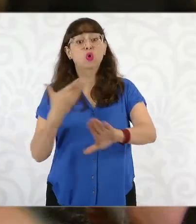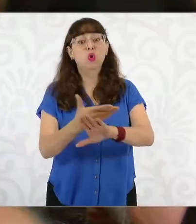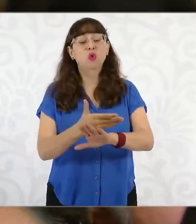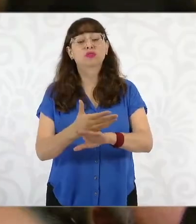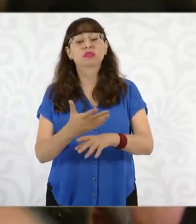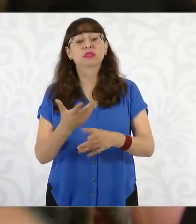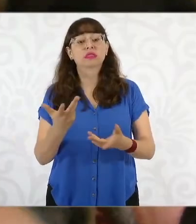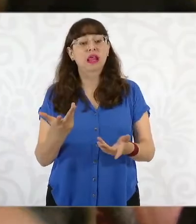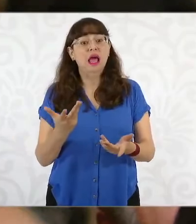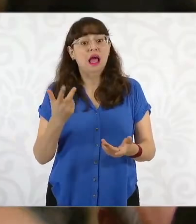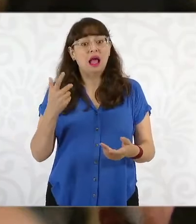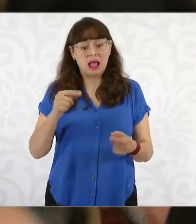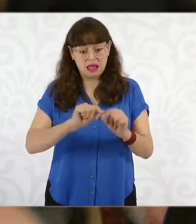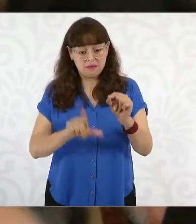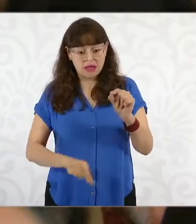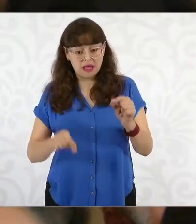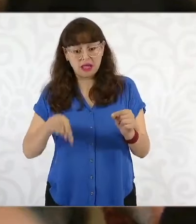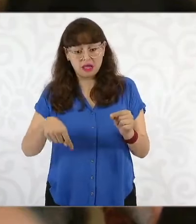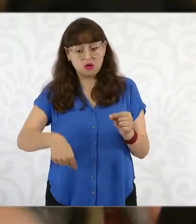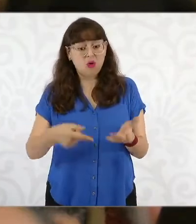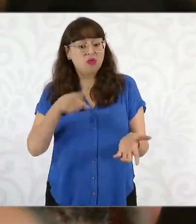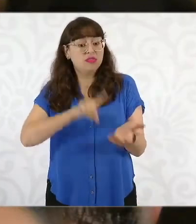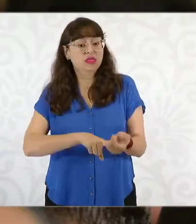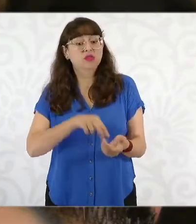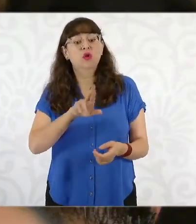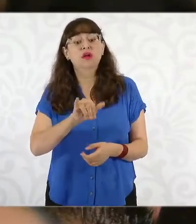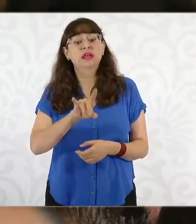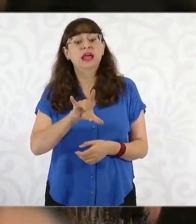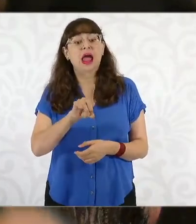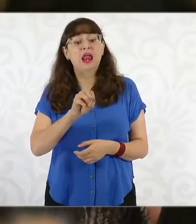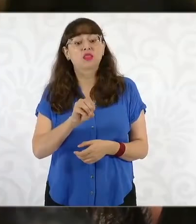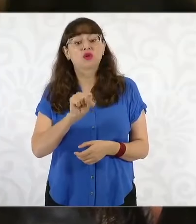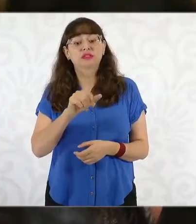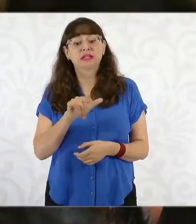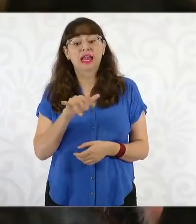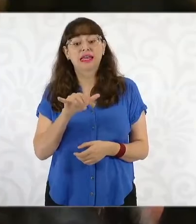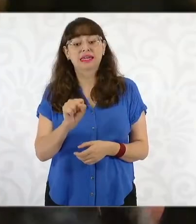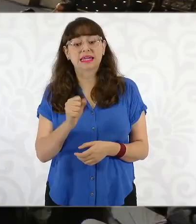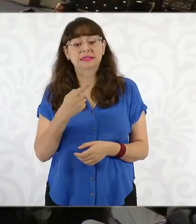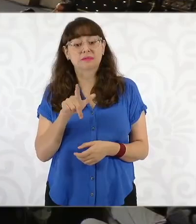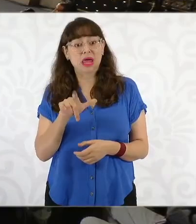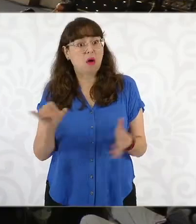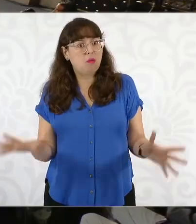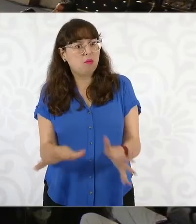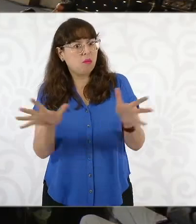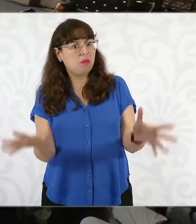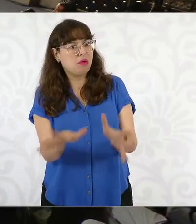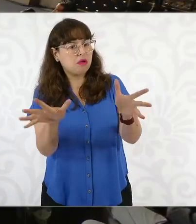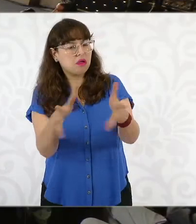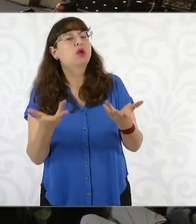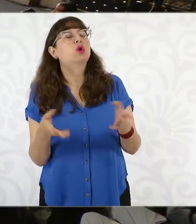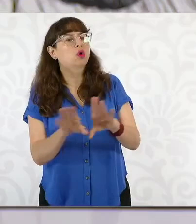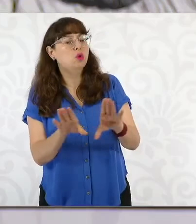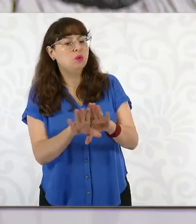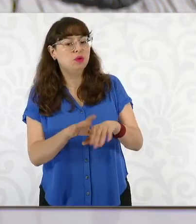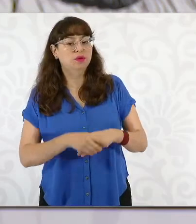Ricardo Salinas Pliego coseche dentro del caos? Esto pues con base en denuncias. Bueno,